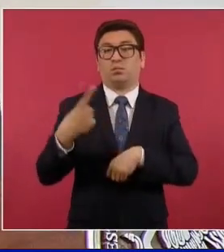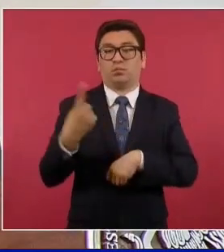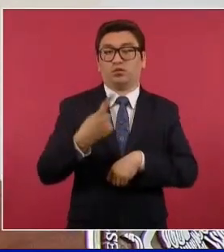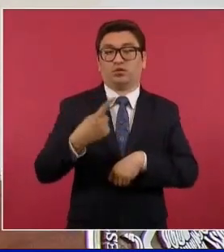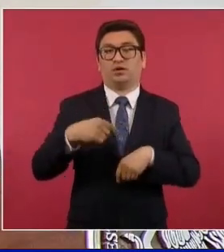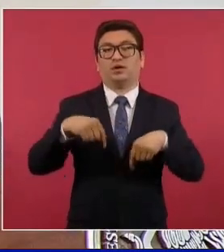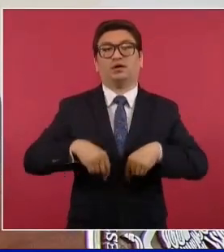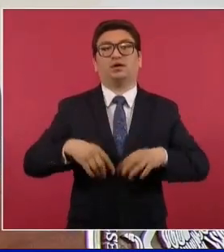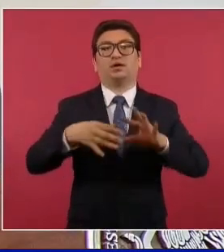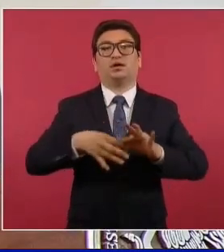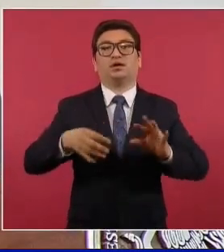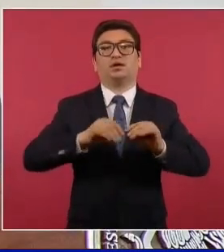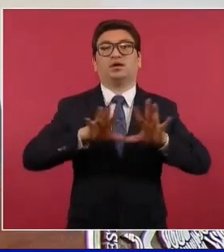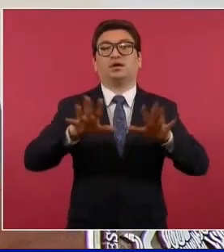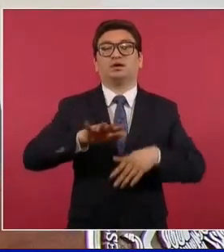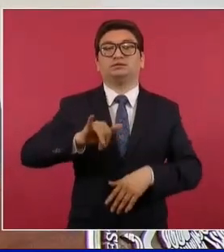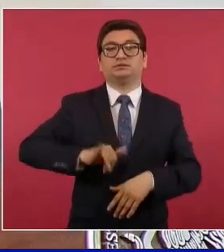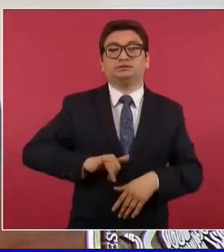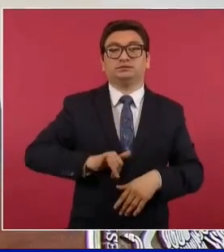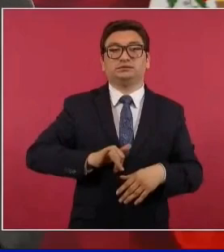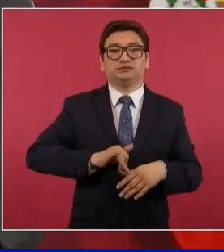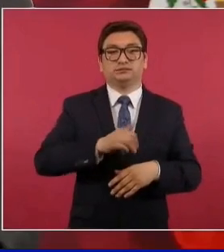de intereses.